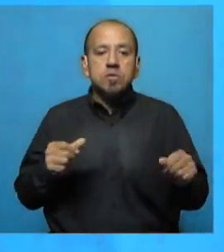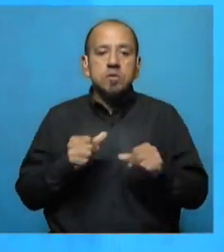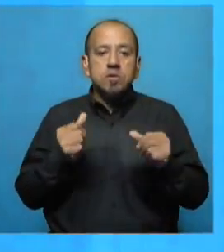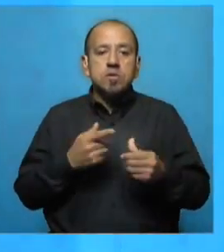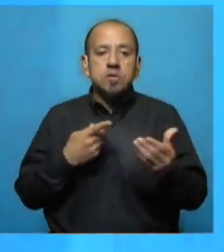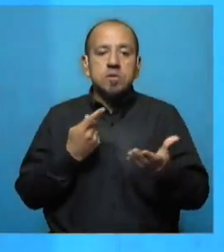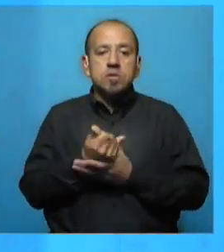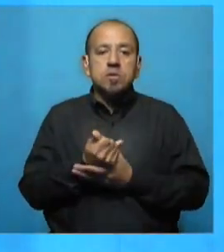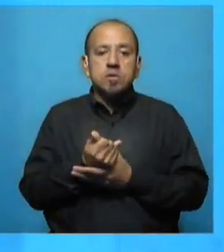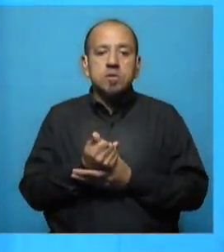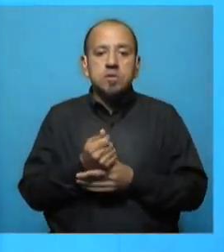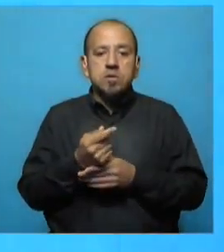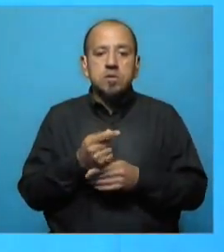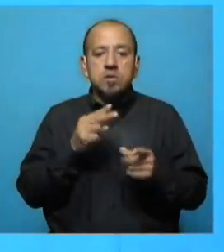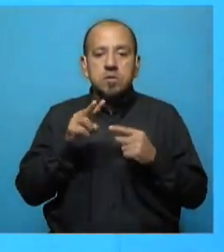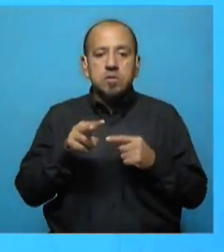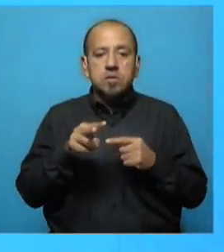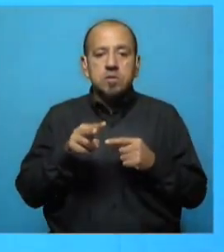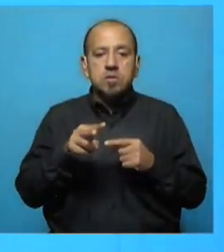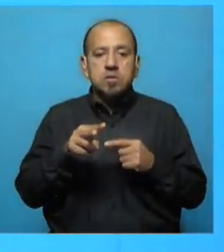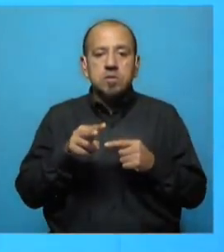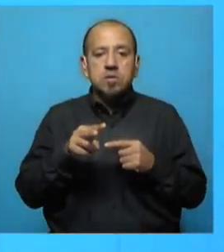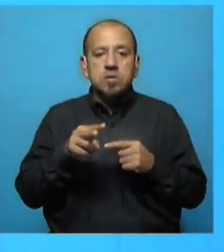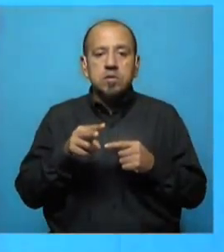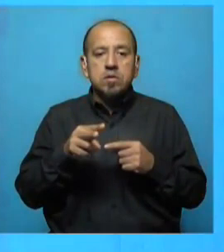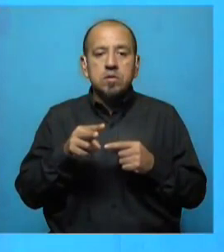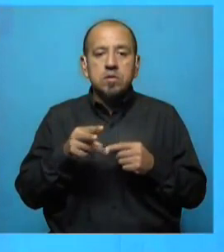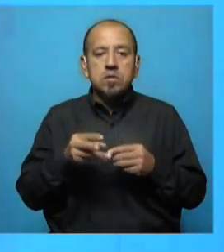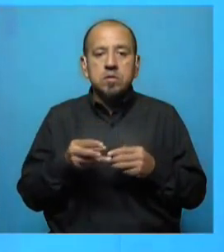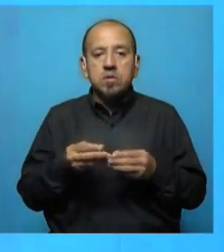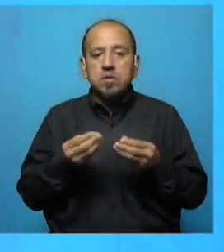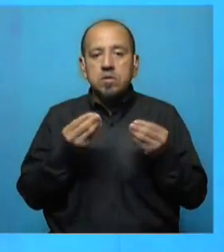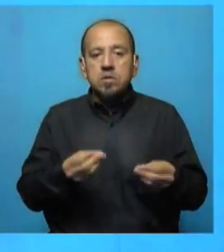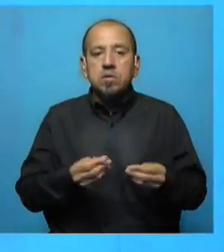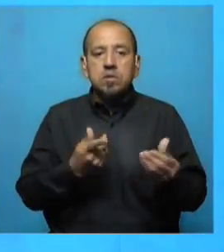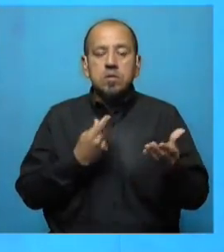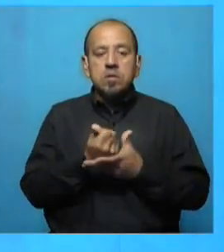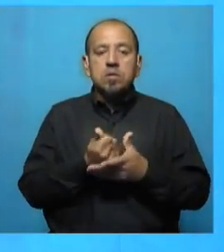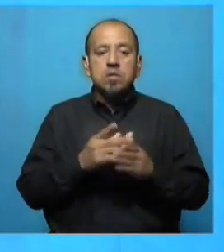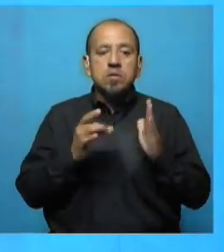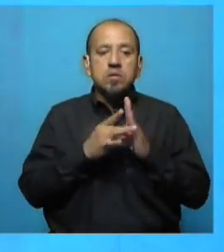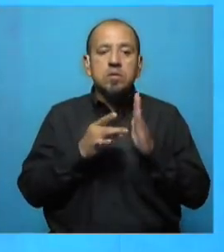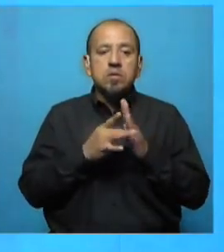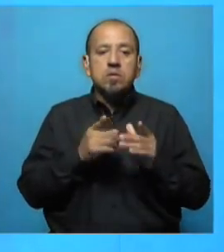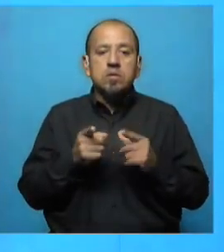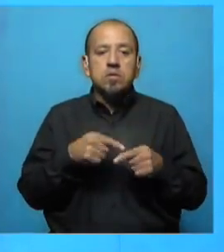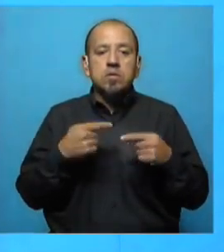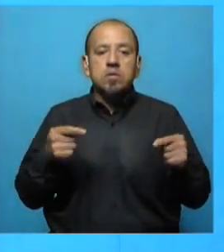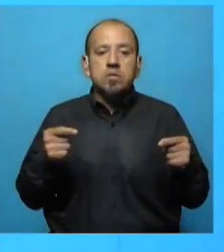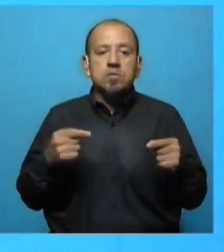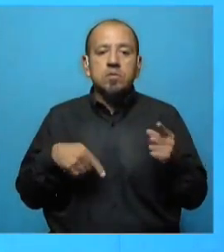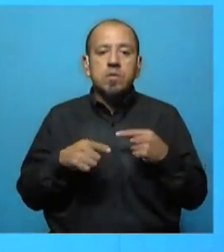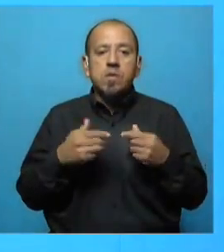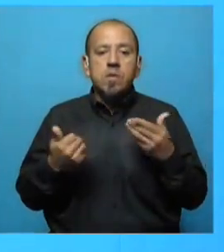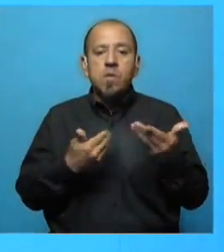le estás mirando a los ojos al tipo que le estás dando la plata este y estás comprando cosas de calidad y cosas divinas y la gente entra como